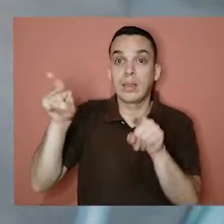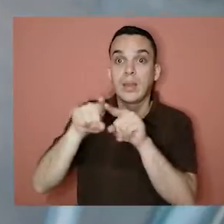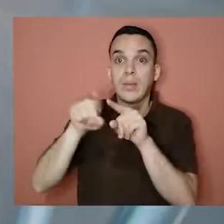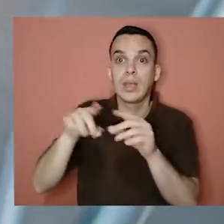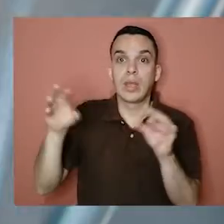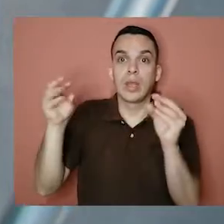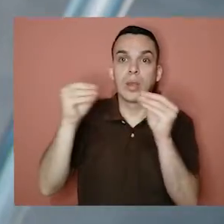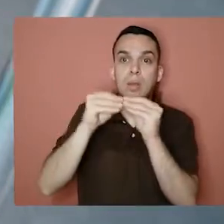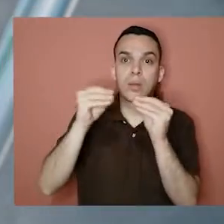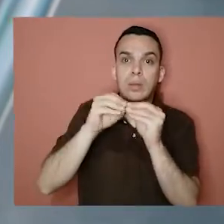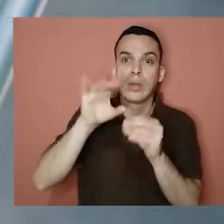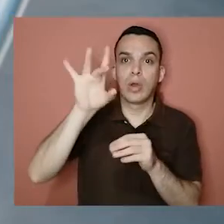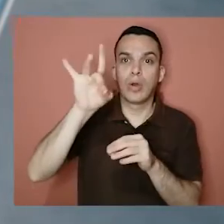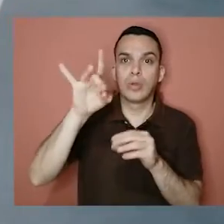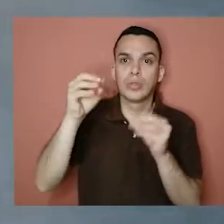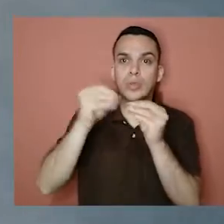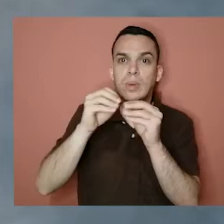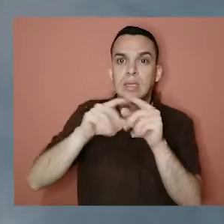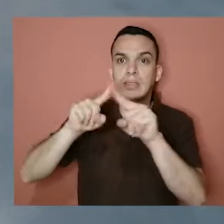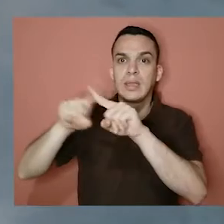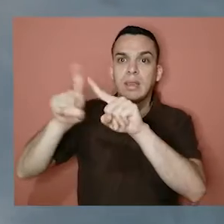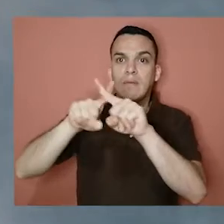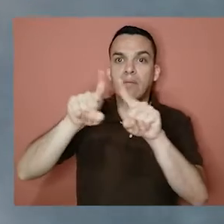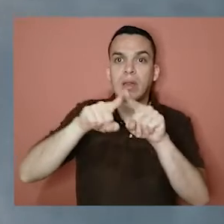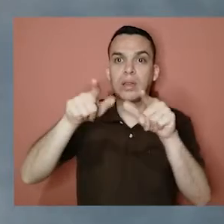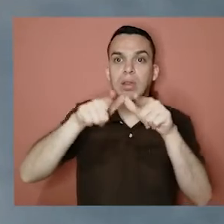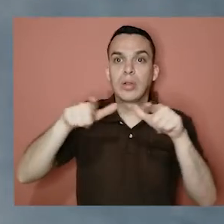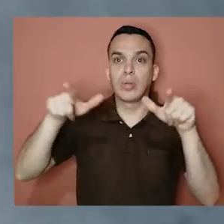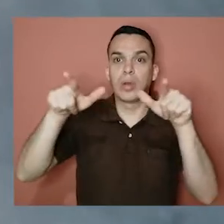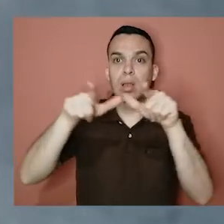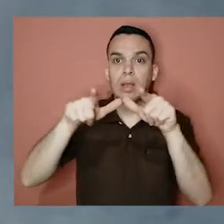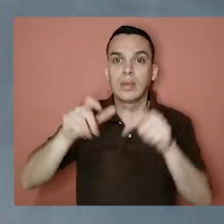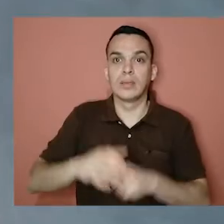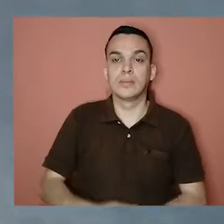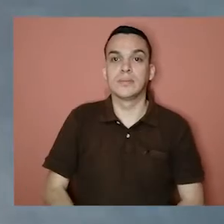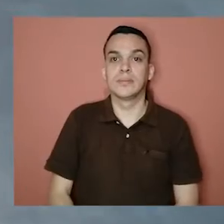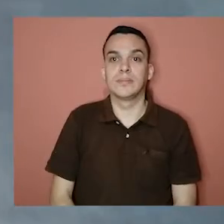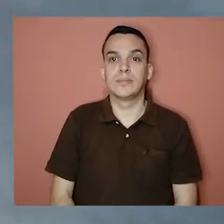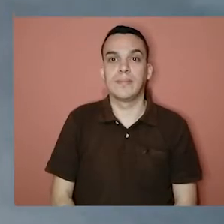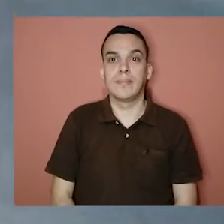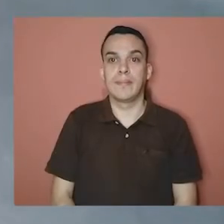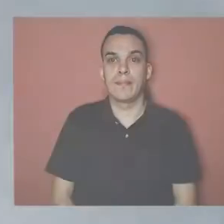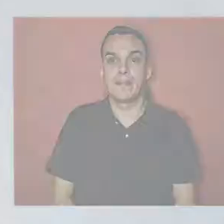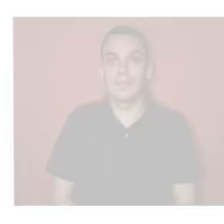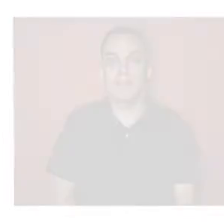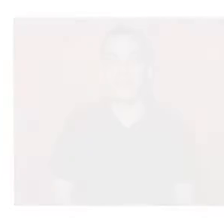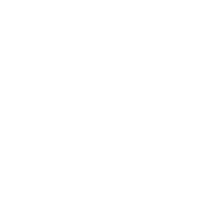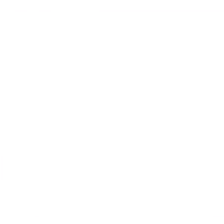campo ferial La Perla y se espera que el otro año se sumen 8 más en puntos estratégicos.